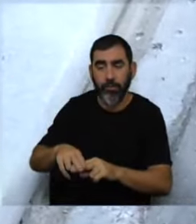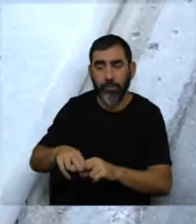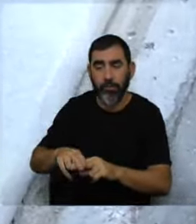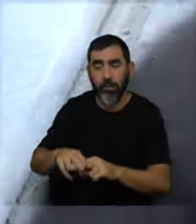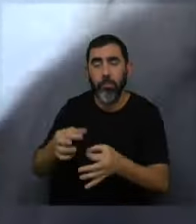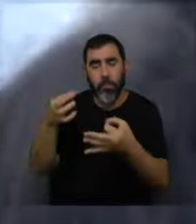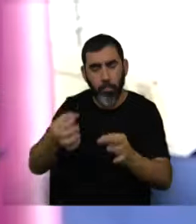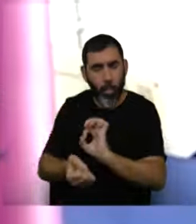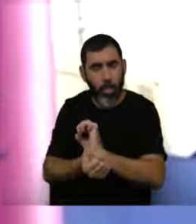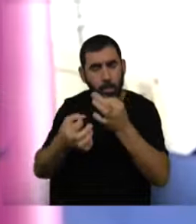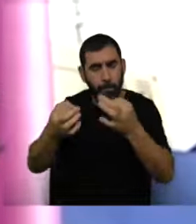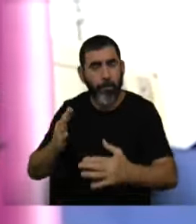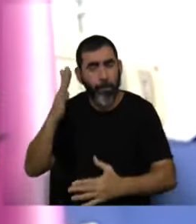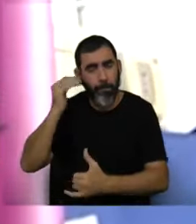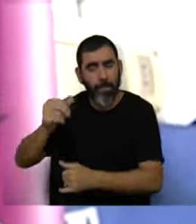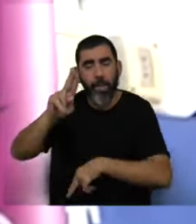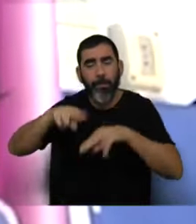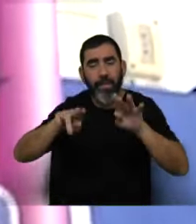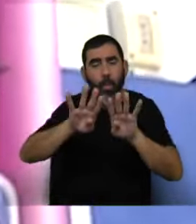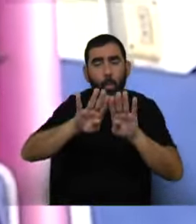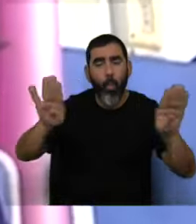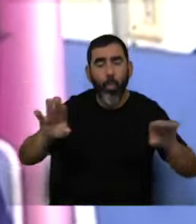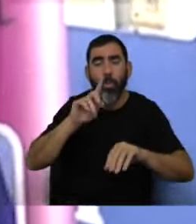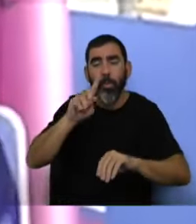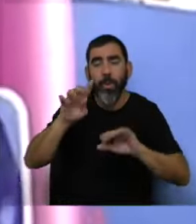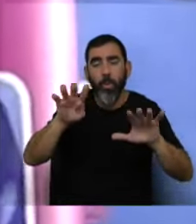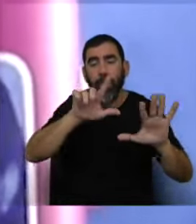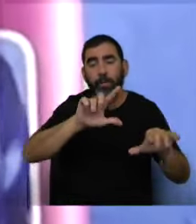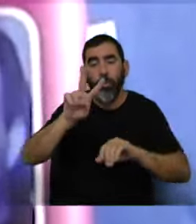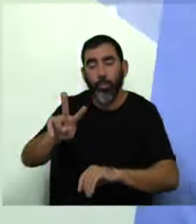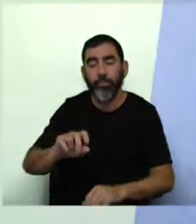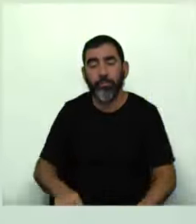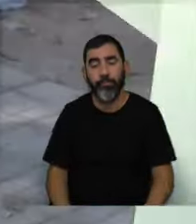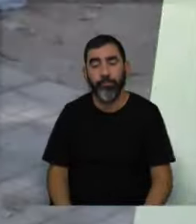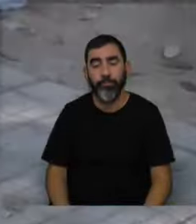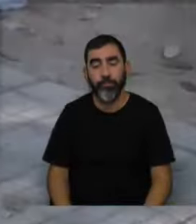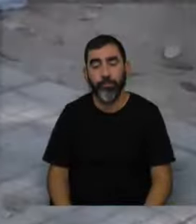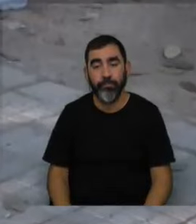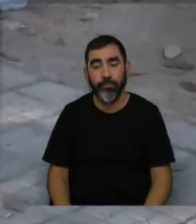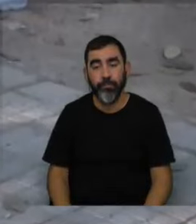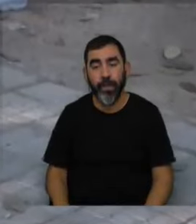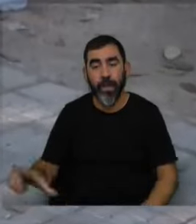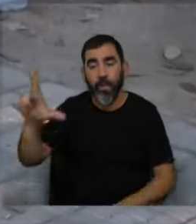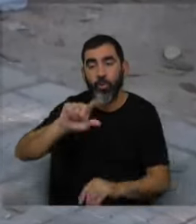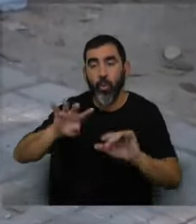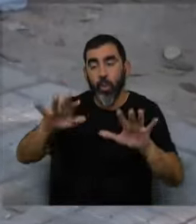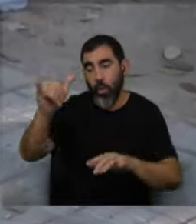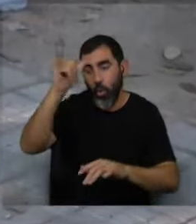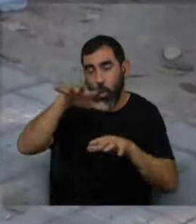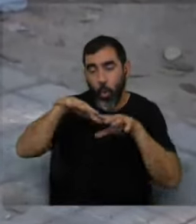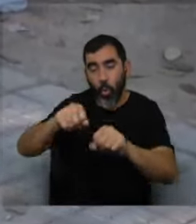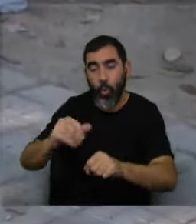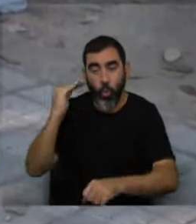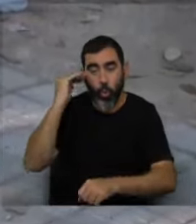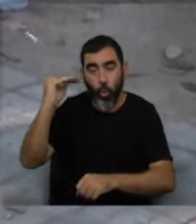estuvo bien detenida por los militares cuando pintaba un muro en 1972 el Liceo 9 de Colón fue ocupado